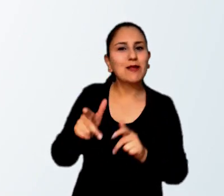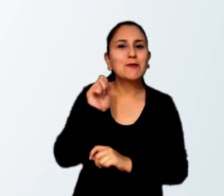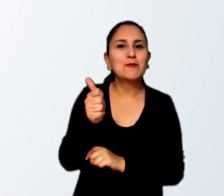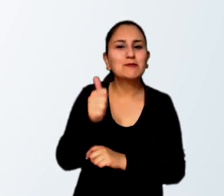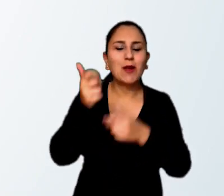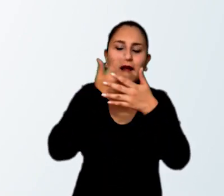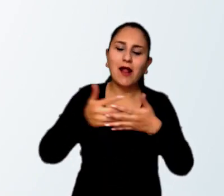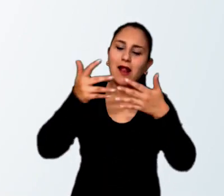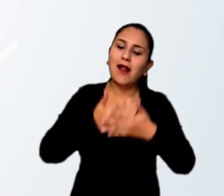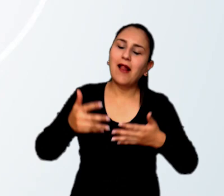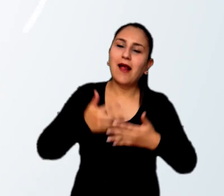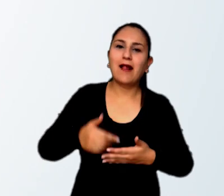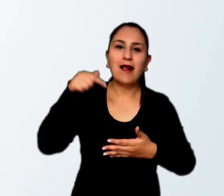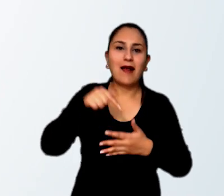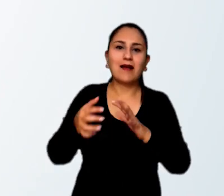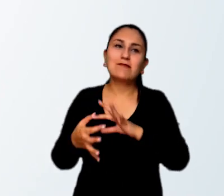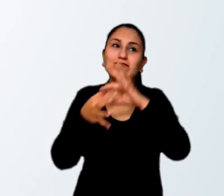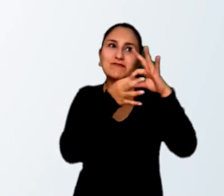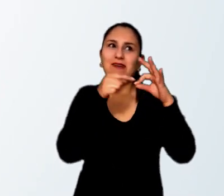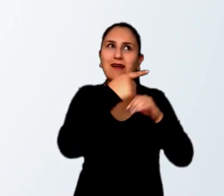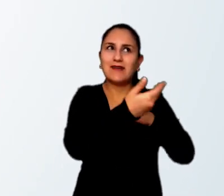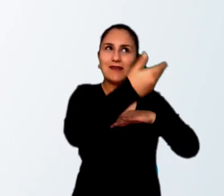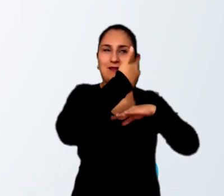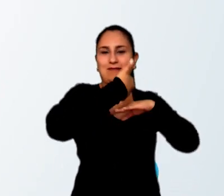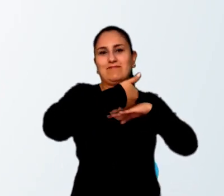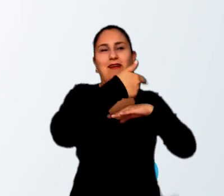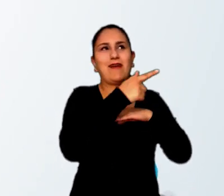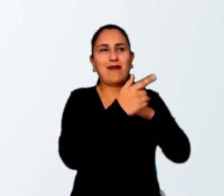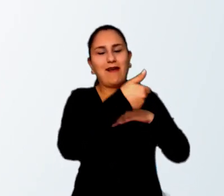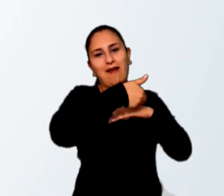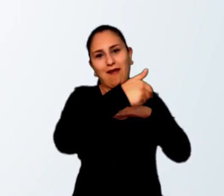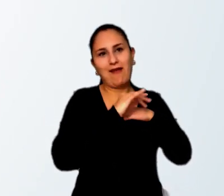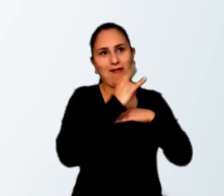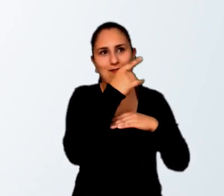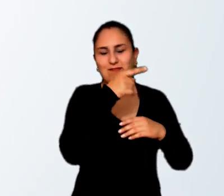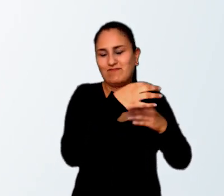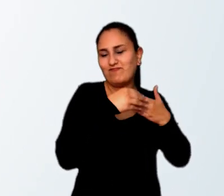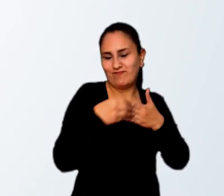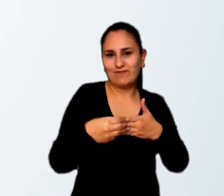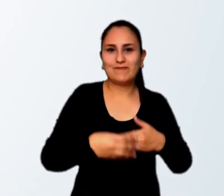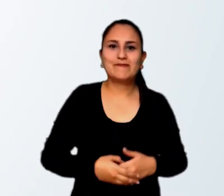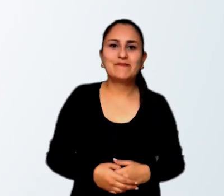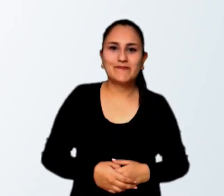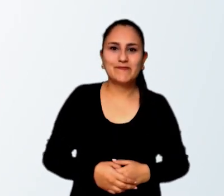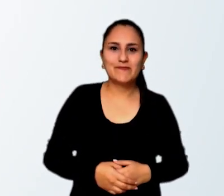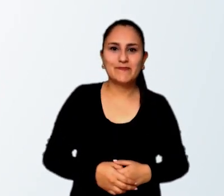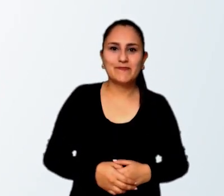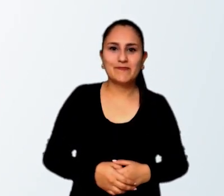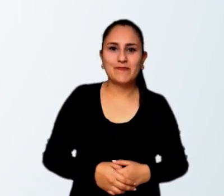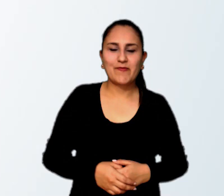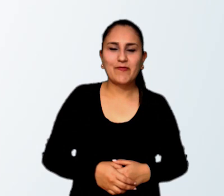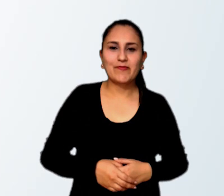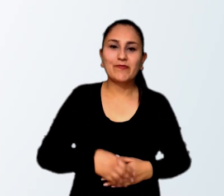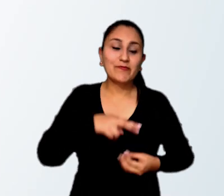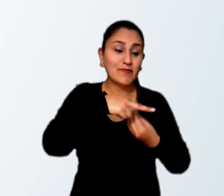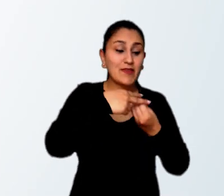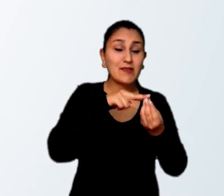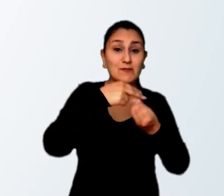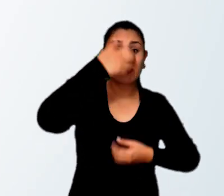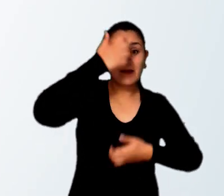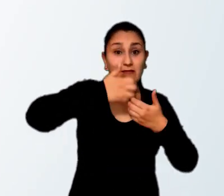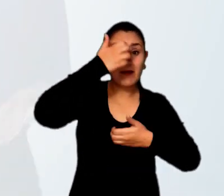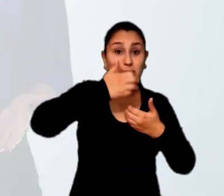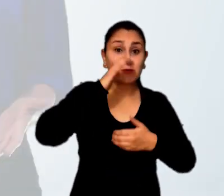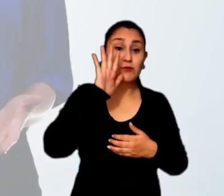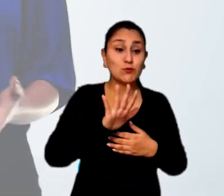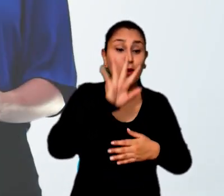escriba un texto a partir de una instrucción específica los instrumentos de valoraciones rúbricas de